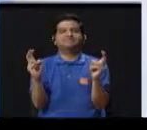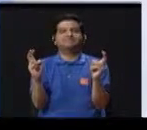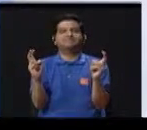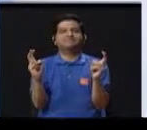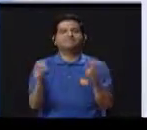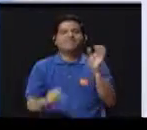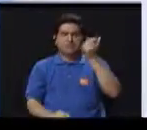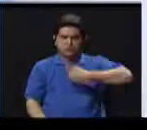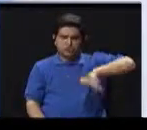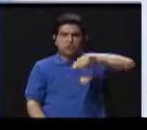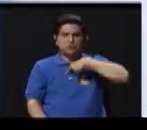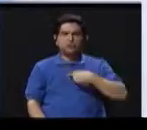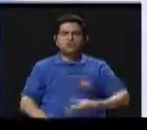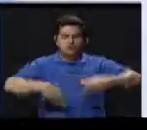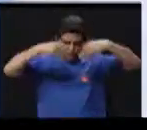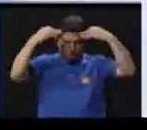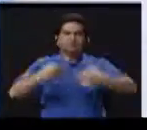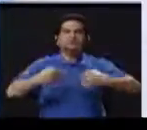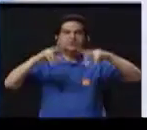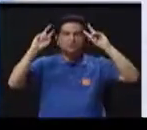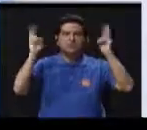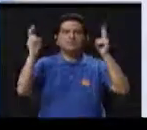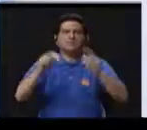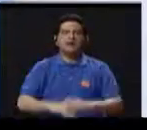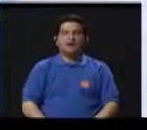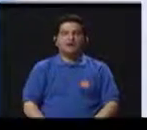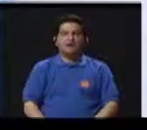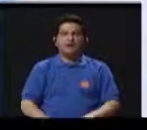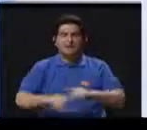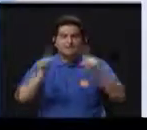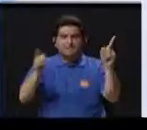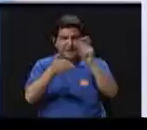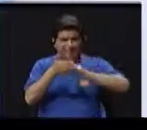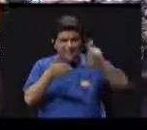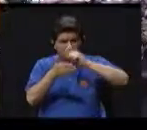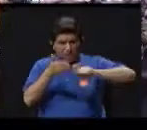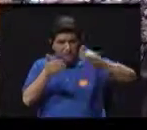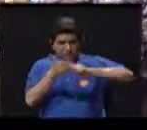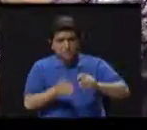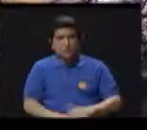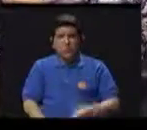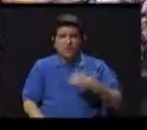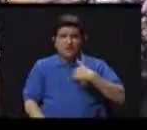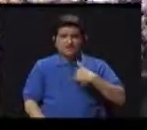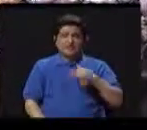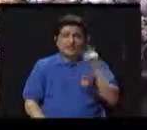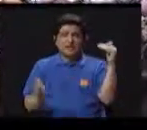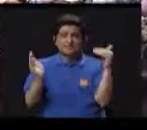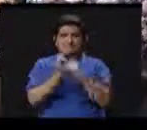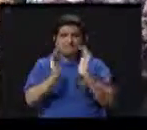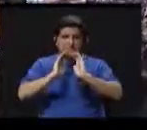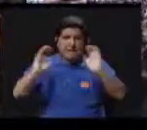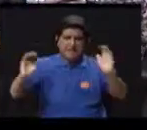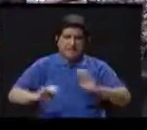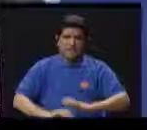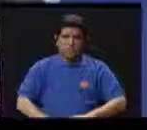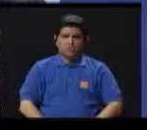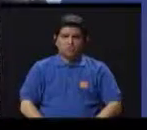entonces sí estábamos como mucho más decididas por este tema. Shareli, pero en una escuela hay mil niños, hay tantos